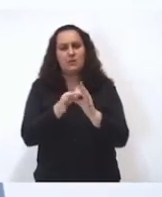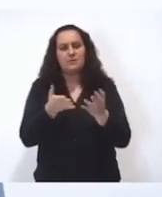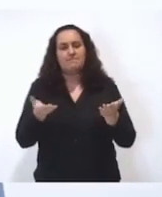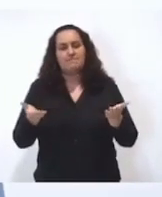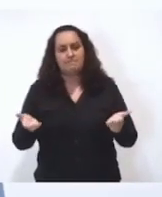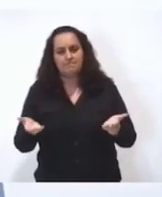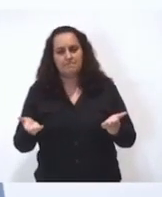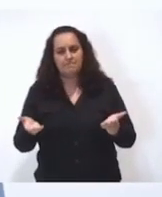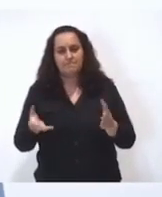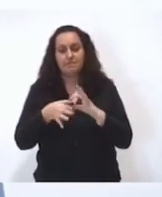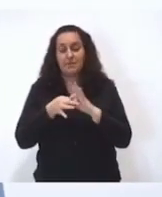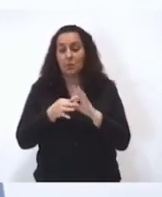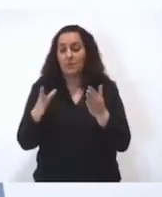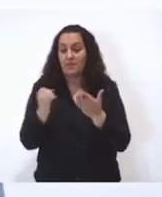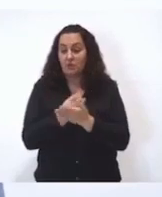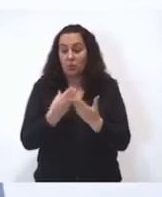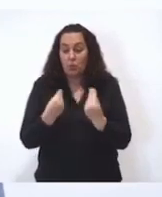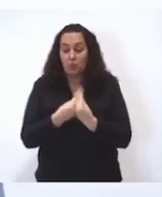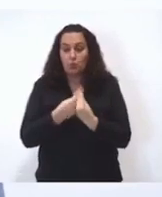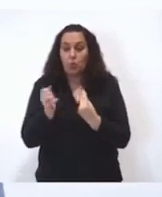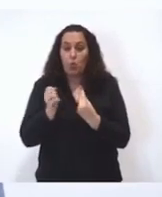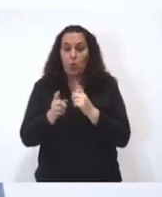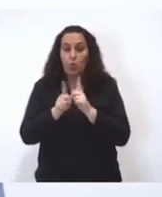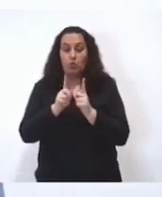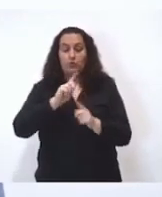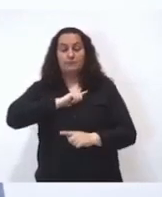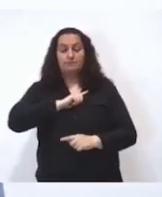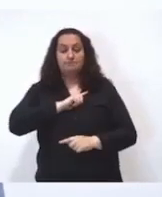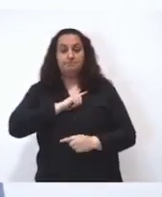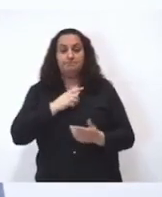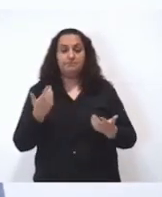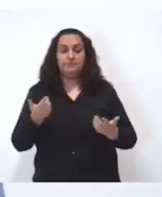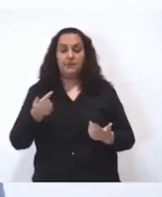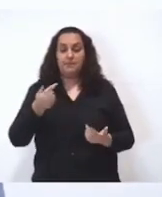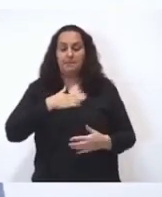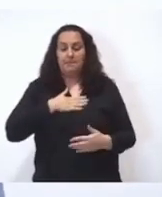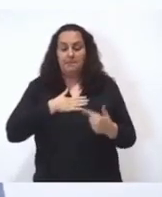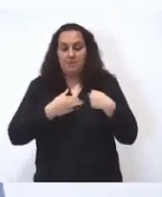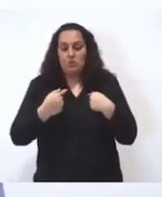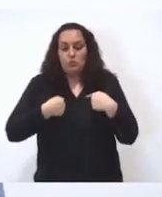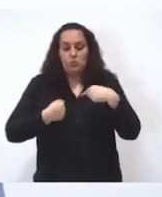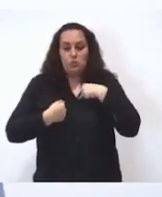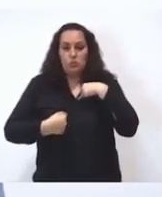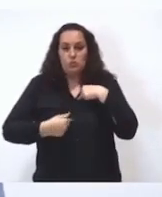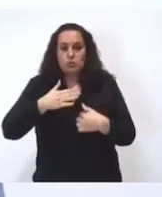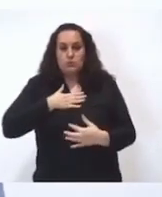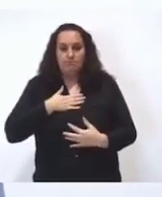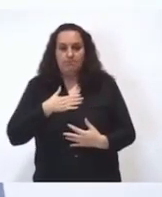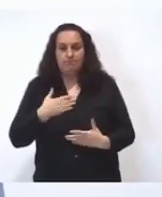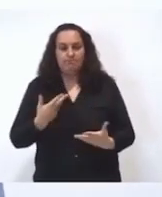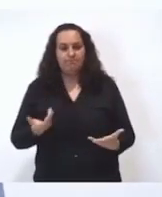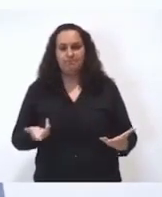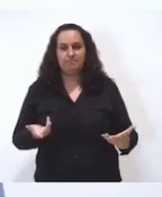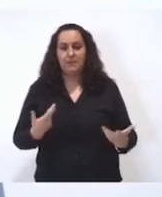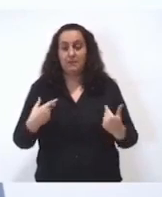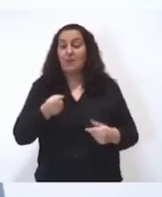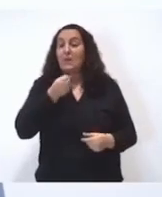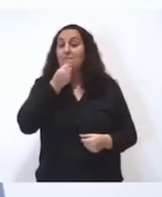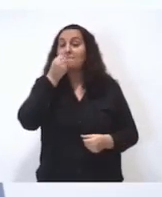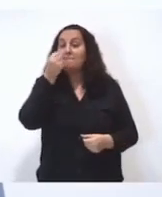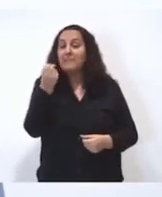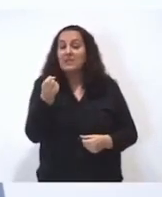Debe ser la unidad del todos conmigo o contra mí, la unidad del mí, me, conmigo, por mí y para mí. Y puede que el PSOE le haya